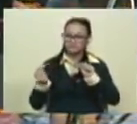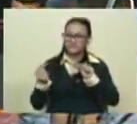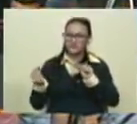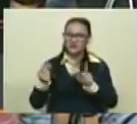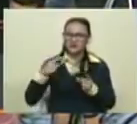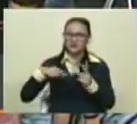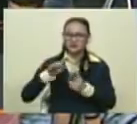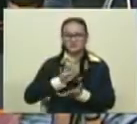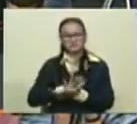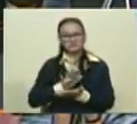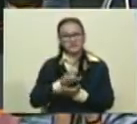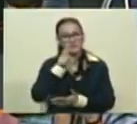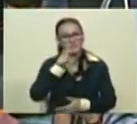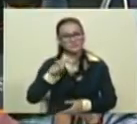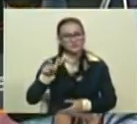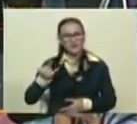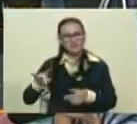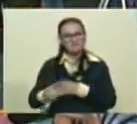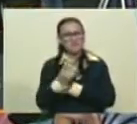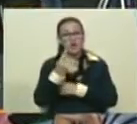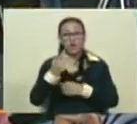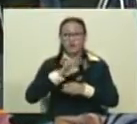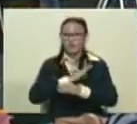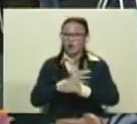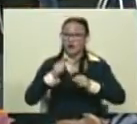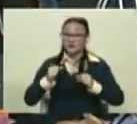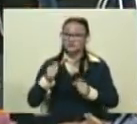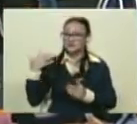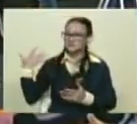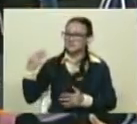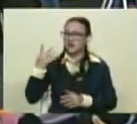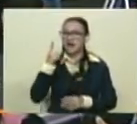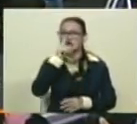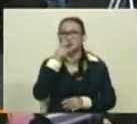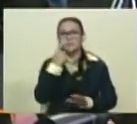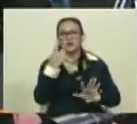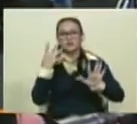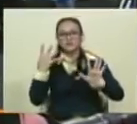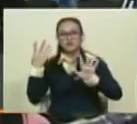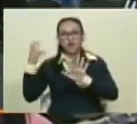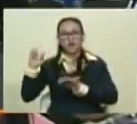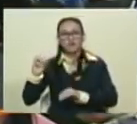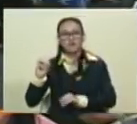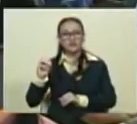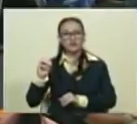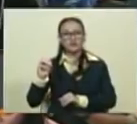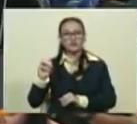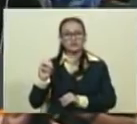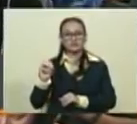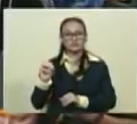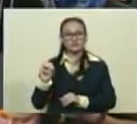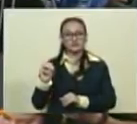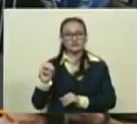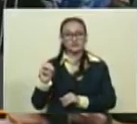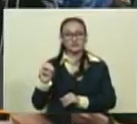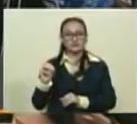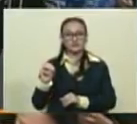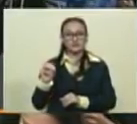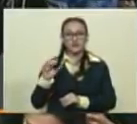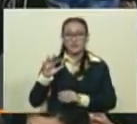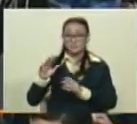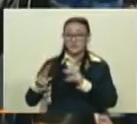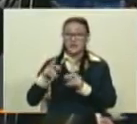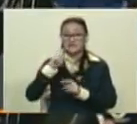saben ustedes, bueno, surgió con gran fuerza por allá en la década de los 90, en la primera década de este siglo